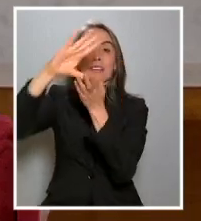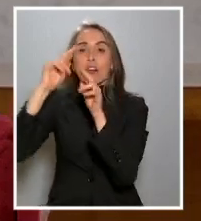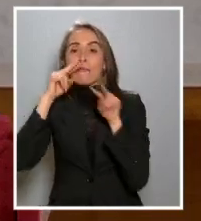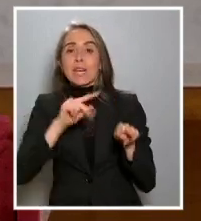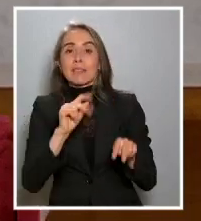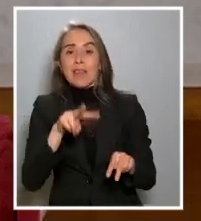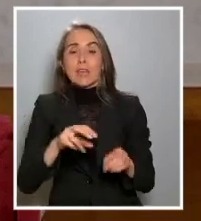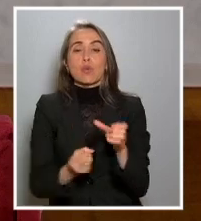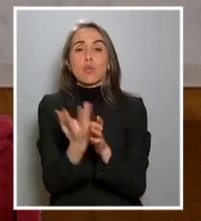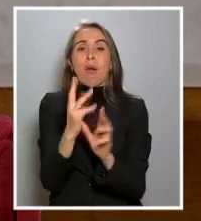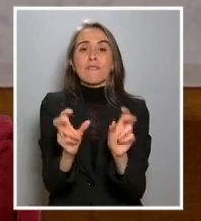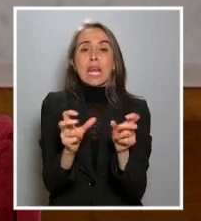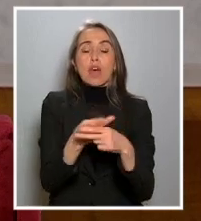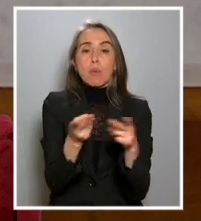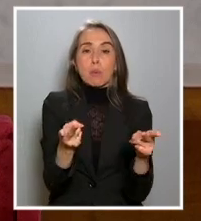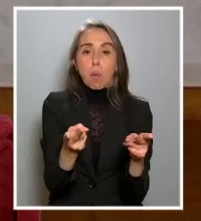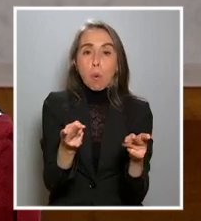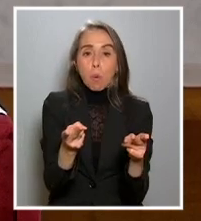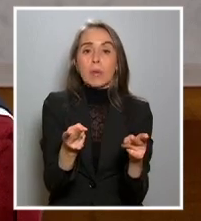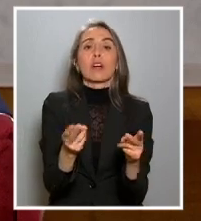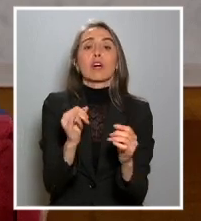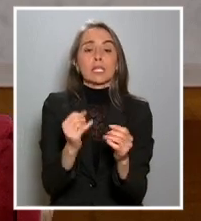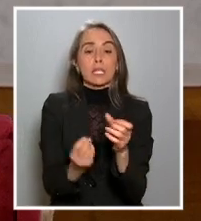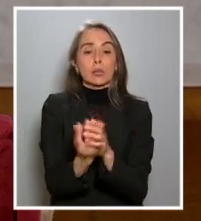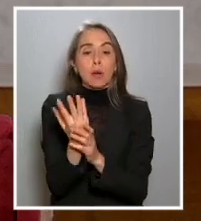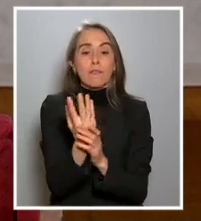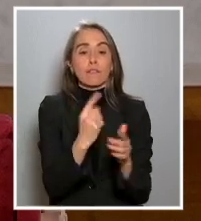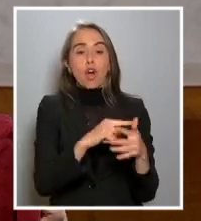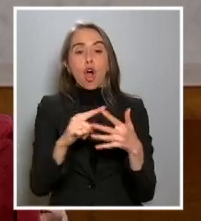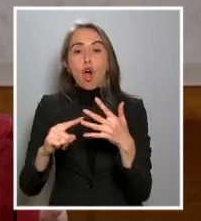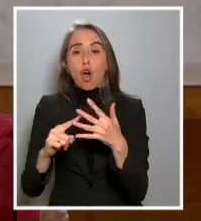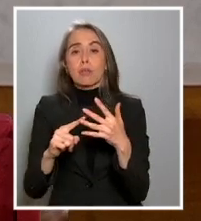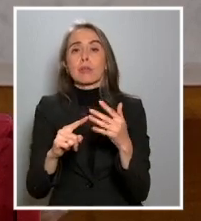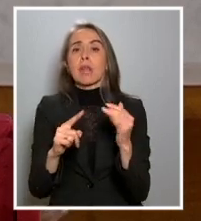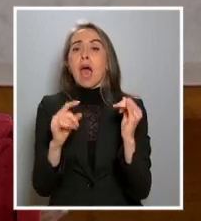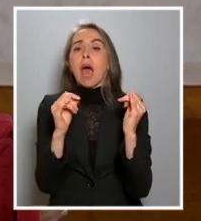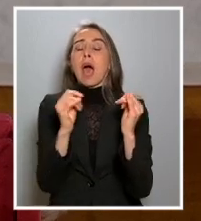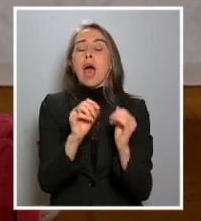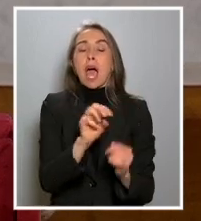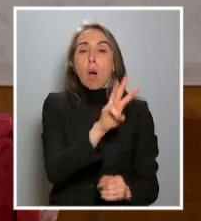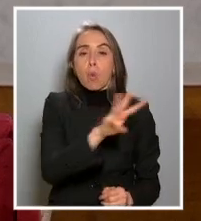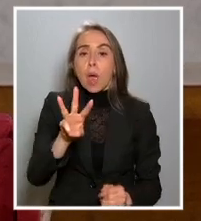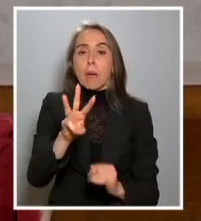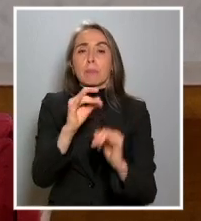de una radio pública y el desarrollo de su formato multiplataforma.